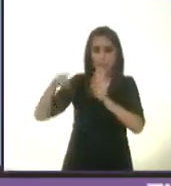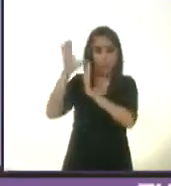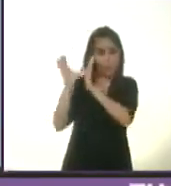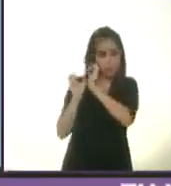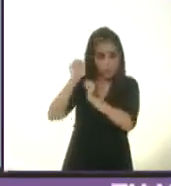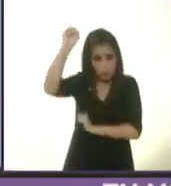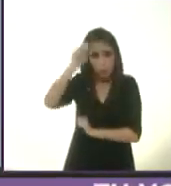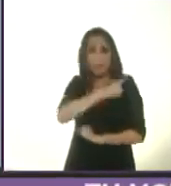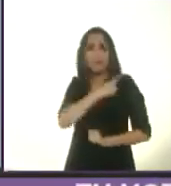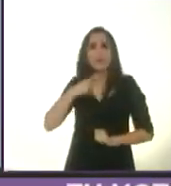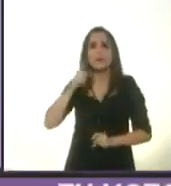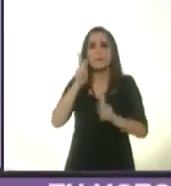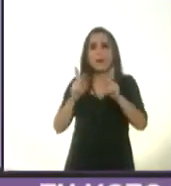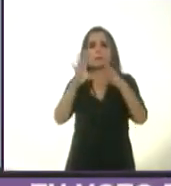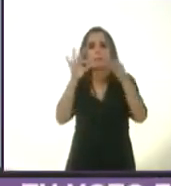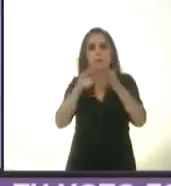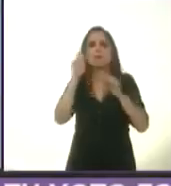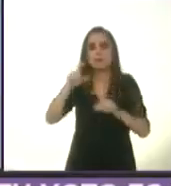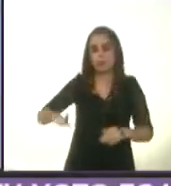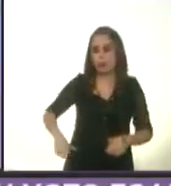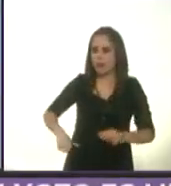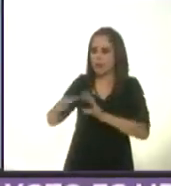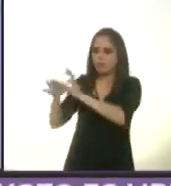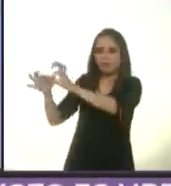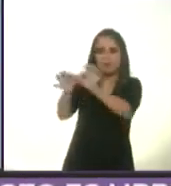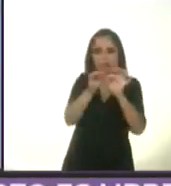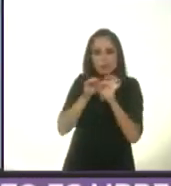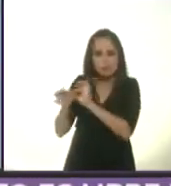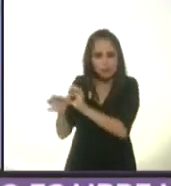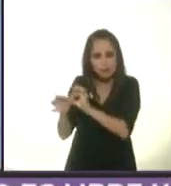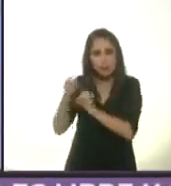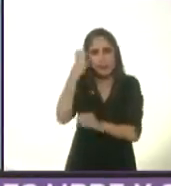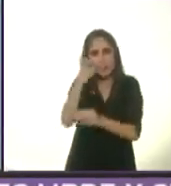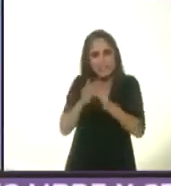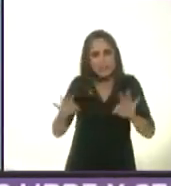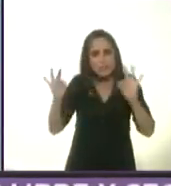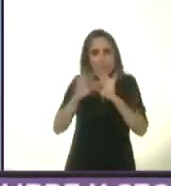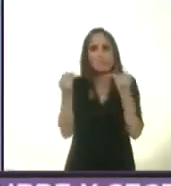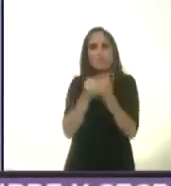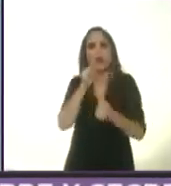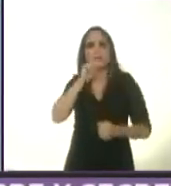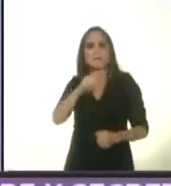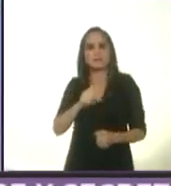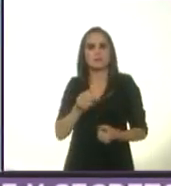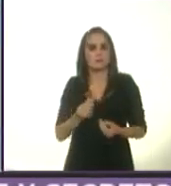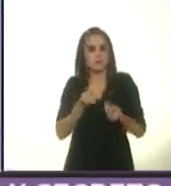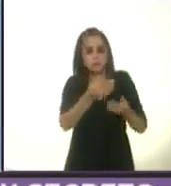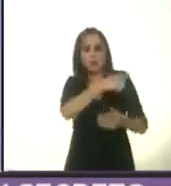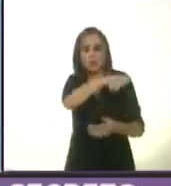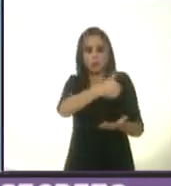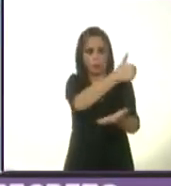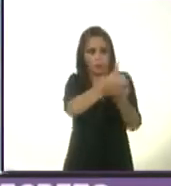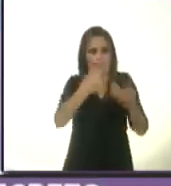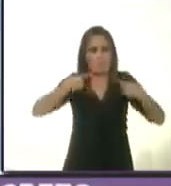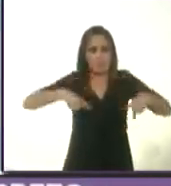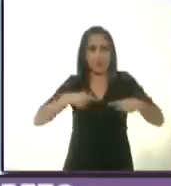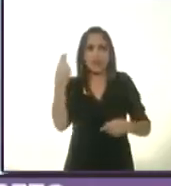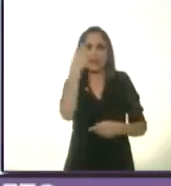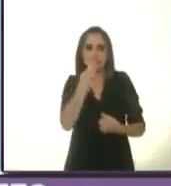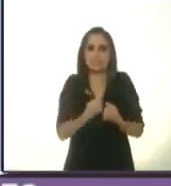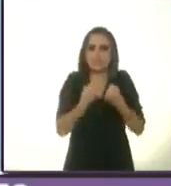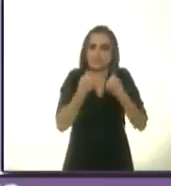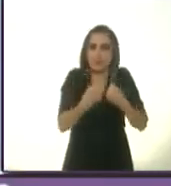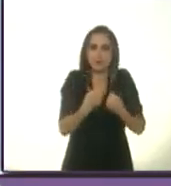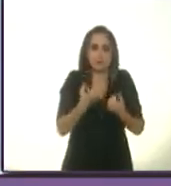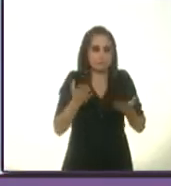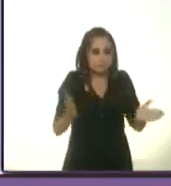hable de gobiernos de coalición y creo que también es muy importante empoderar a los ciudadanos a través de la revocación de mandato